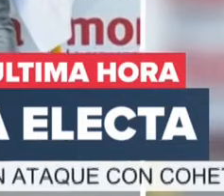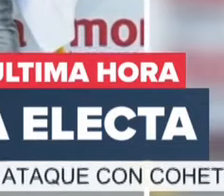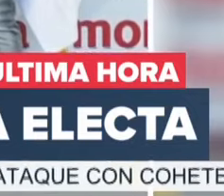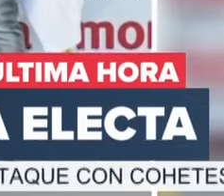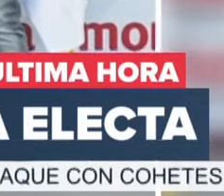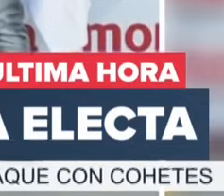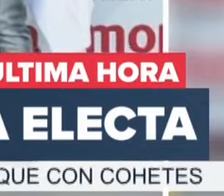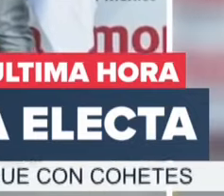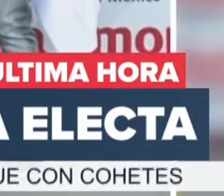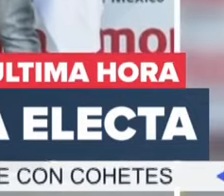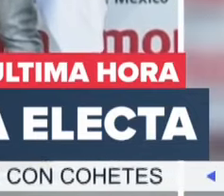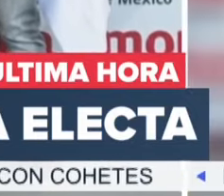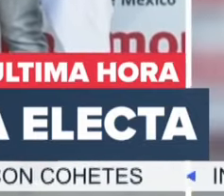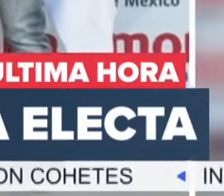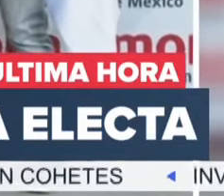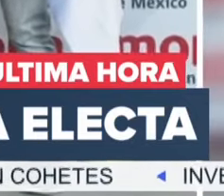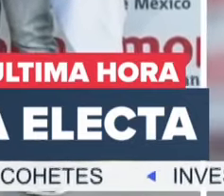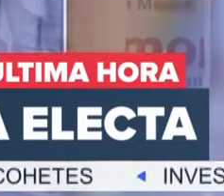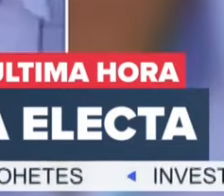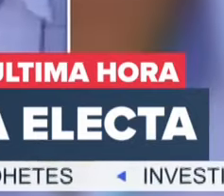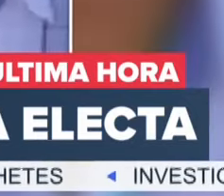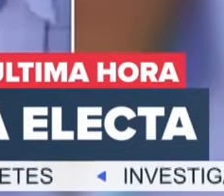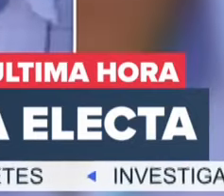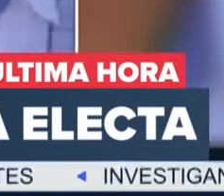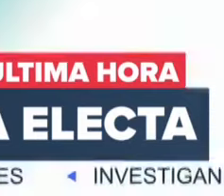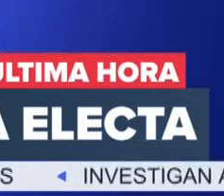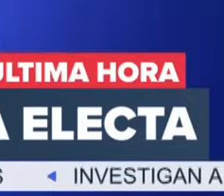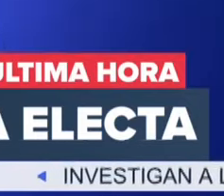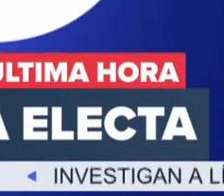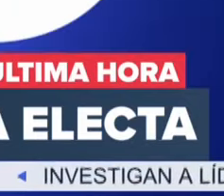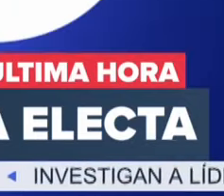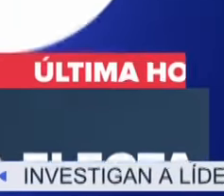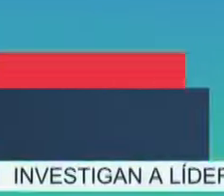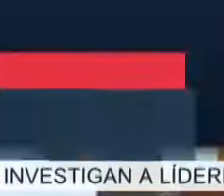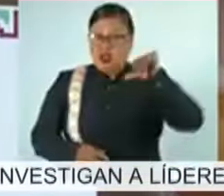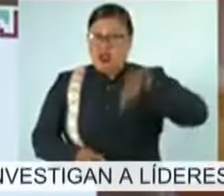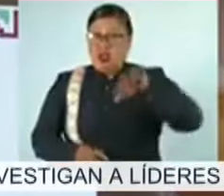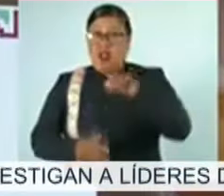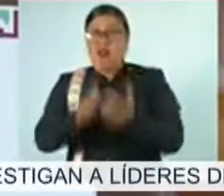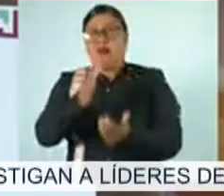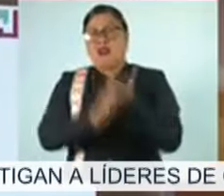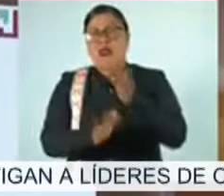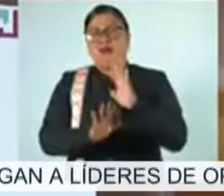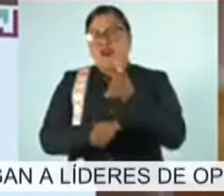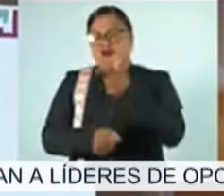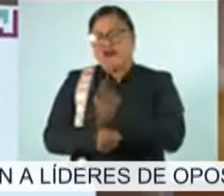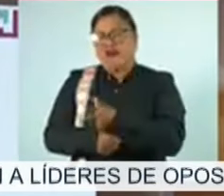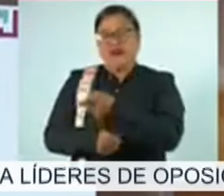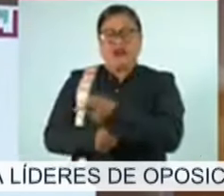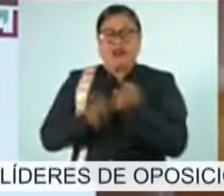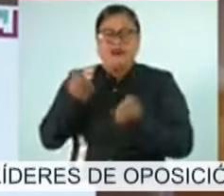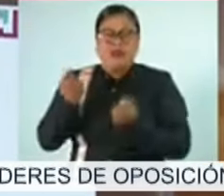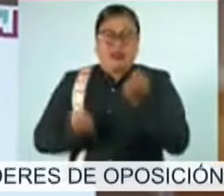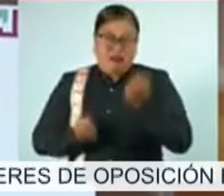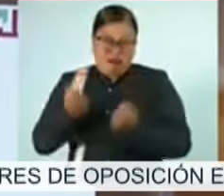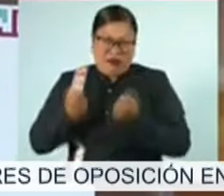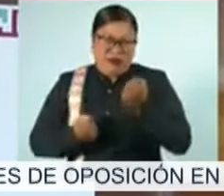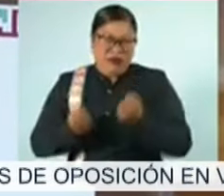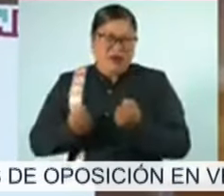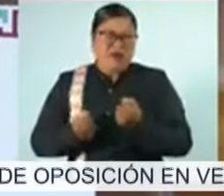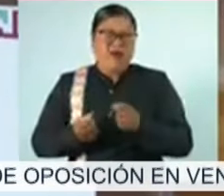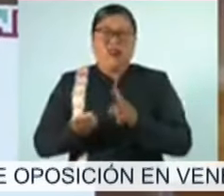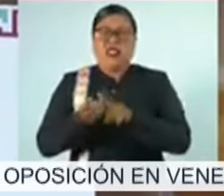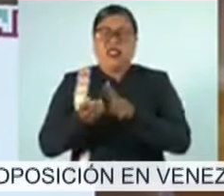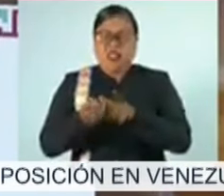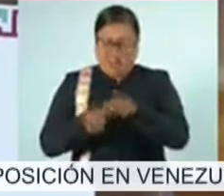mientras que la otra acompañante resultó herida fue encontrado el vehículo en una comunidad